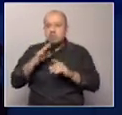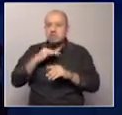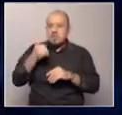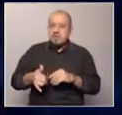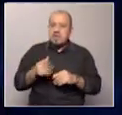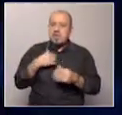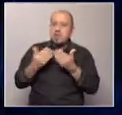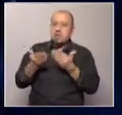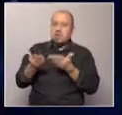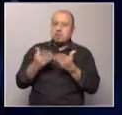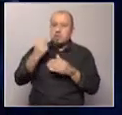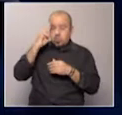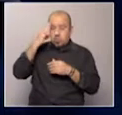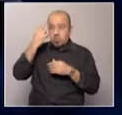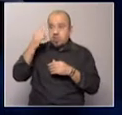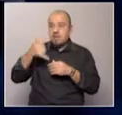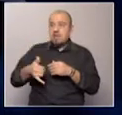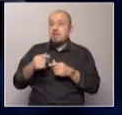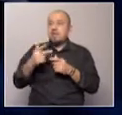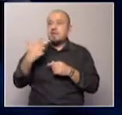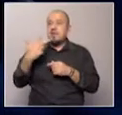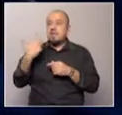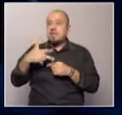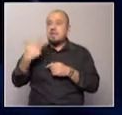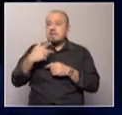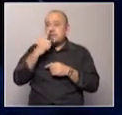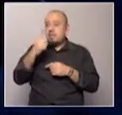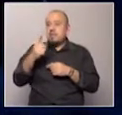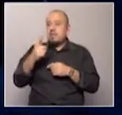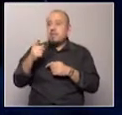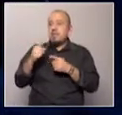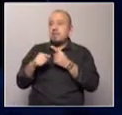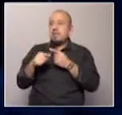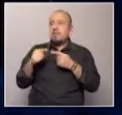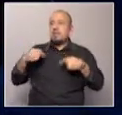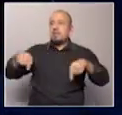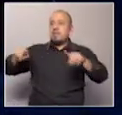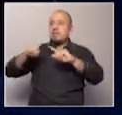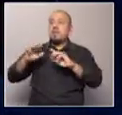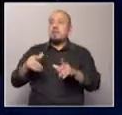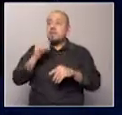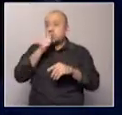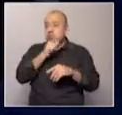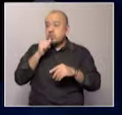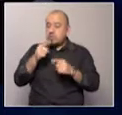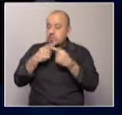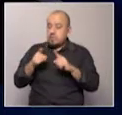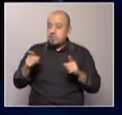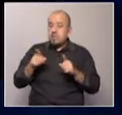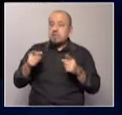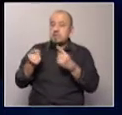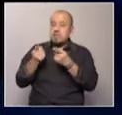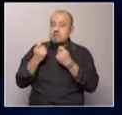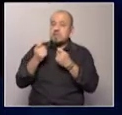retributiva uruguay tiene de nuevo 36 mil personas con más penas húmedas alternativas para las cuales se requiere urgentemente